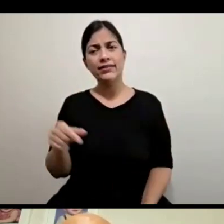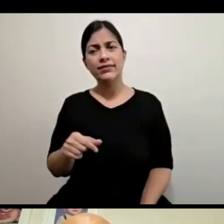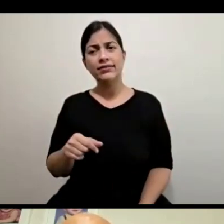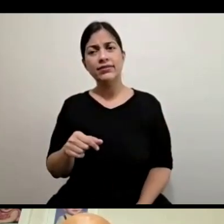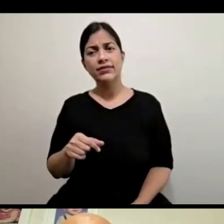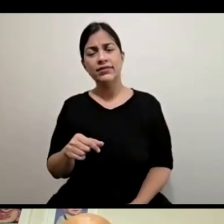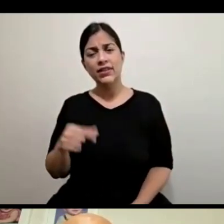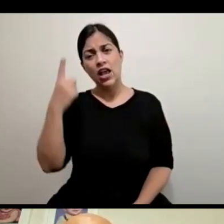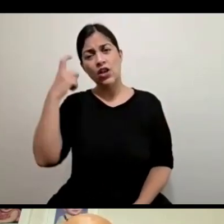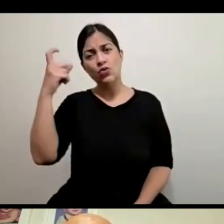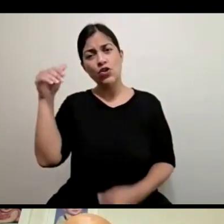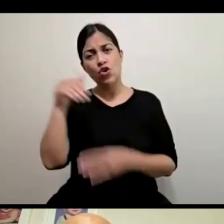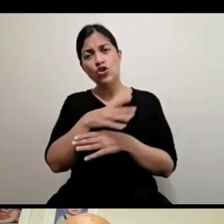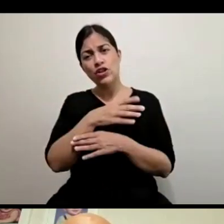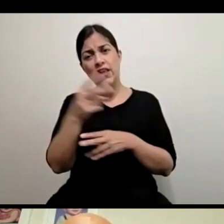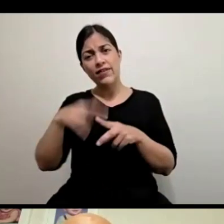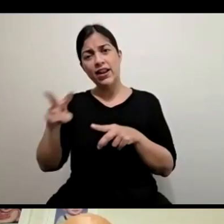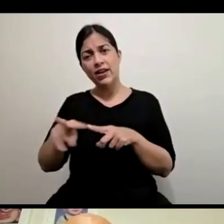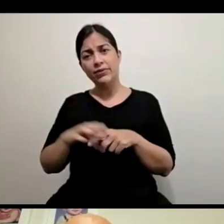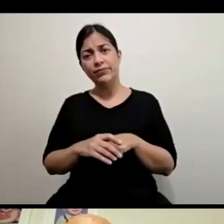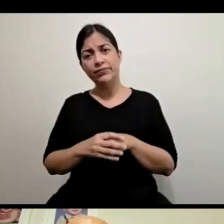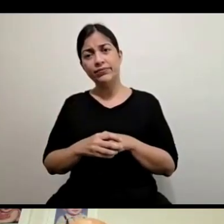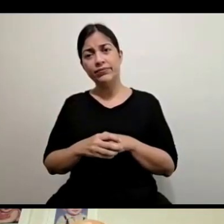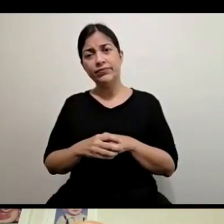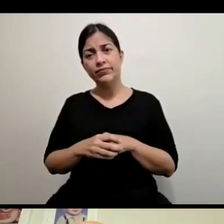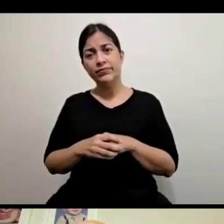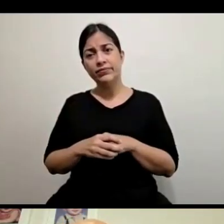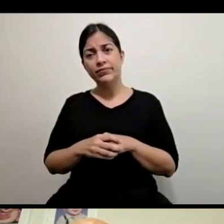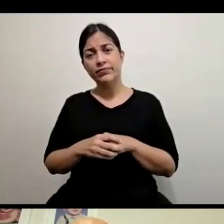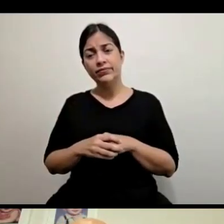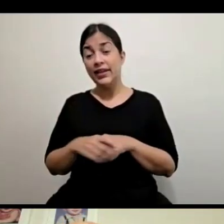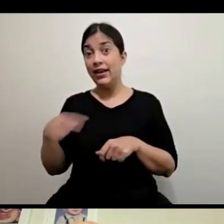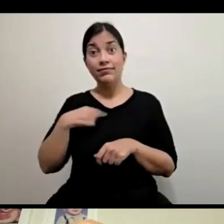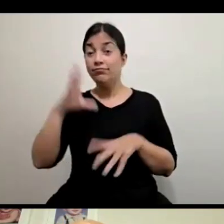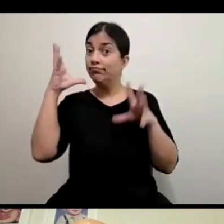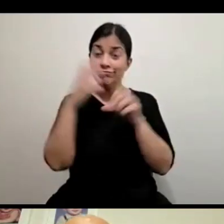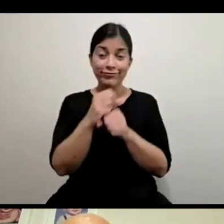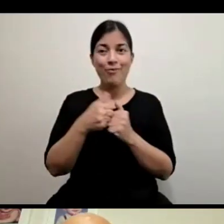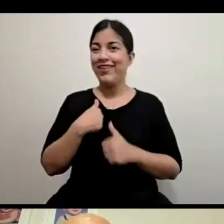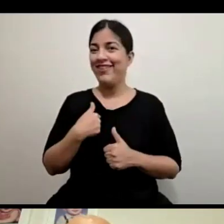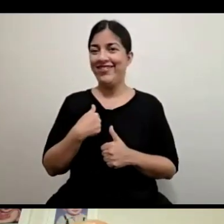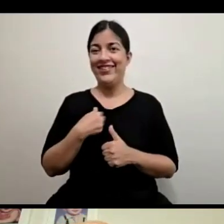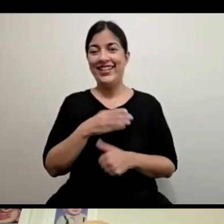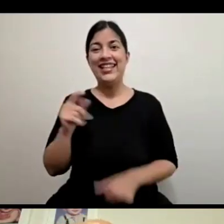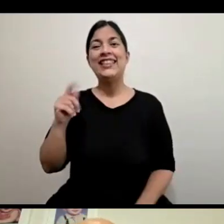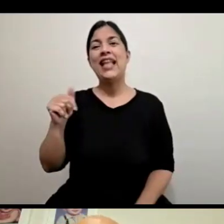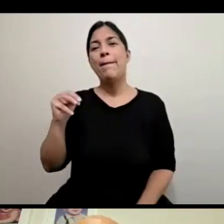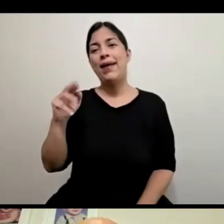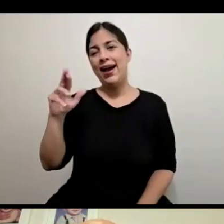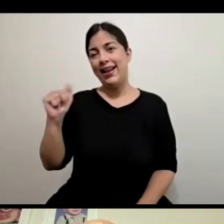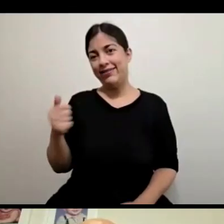de Verano. Y quedó maravillado, loco, quedó conmigo. De hecho, conmigo y con Tamara, porque eso lo hice con Tamara.